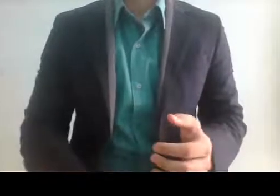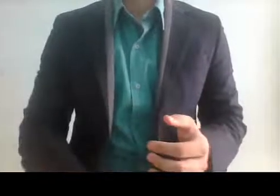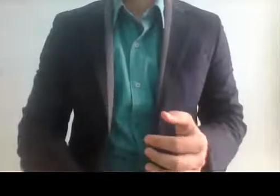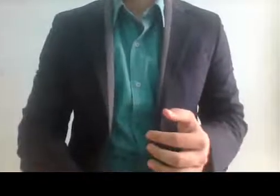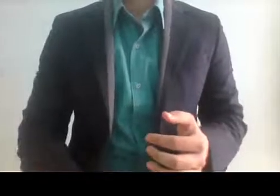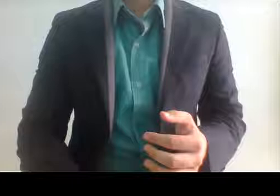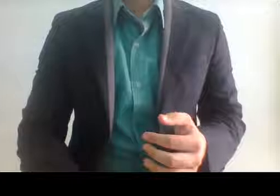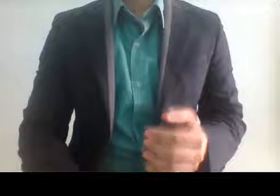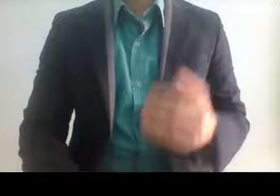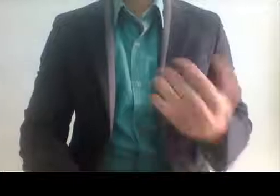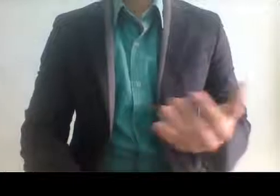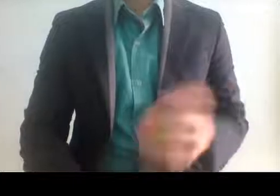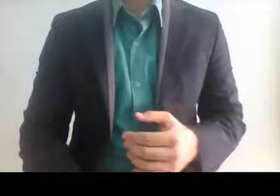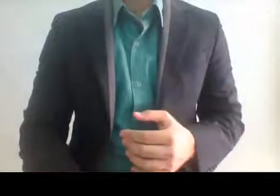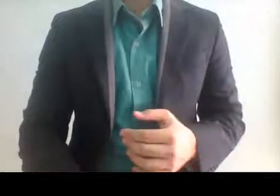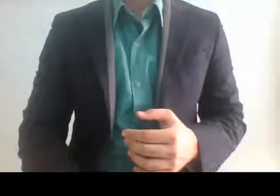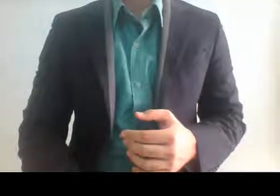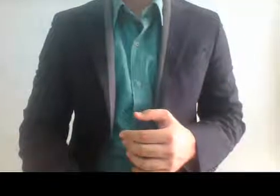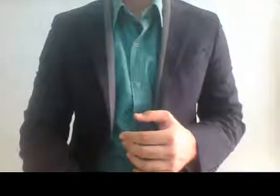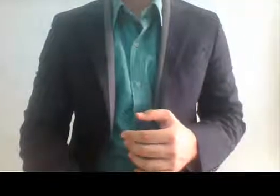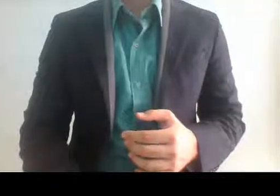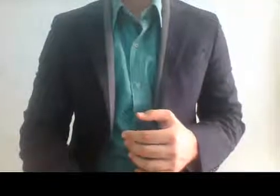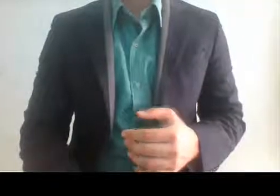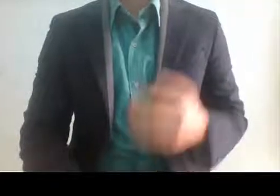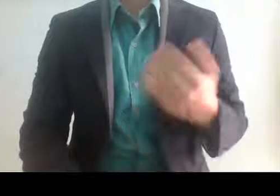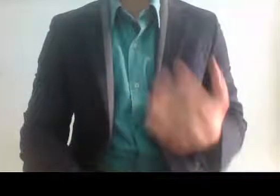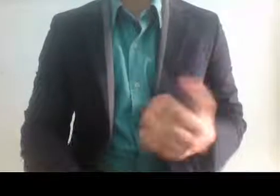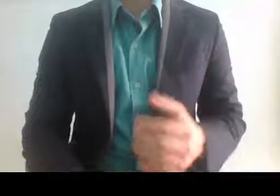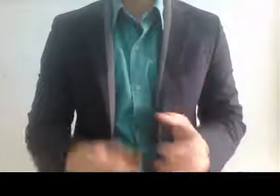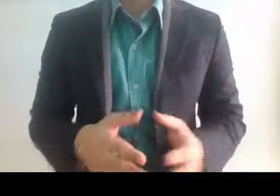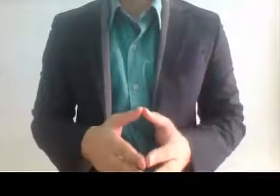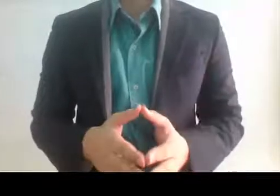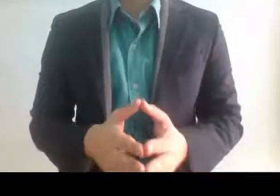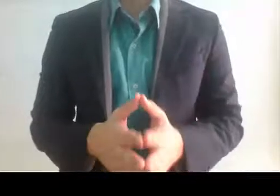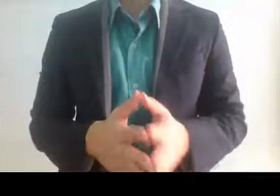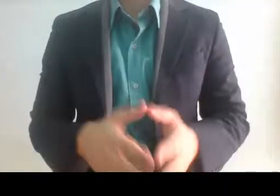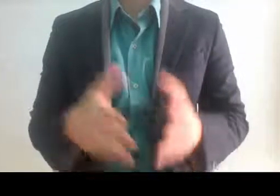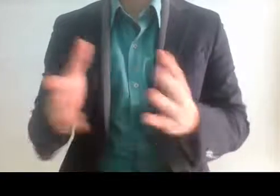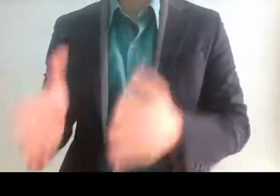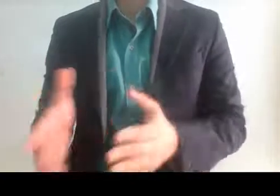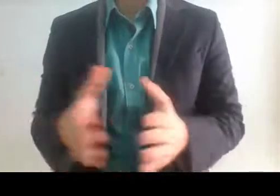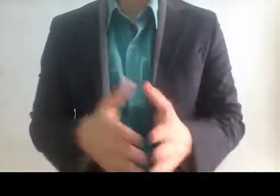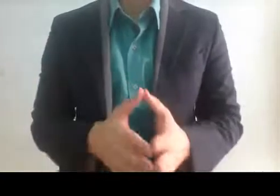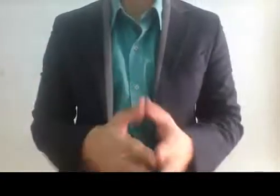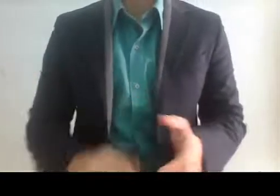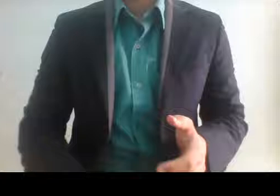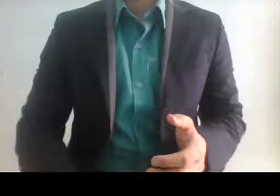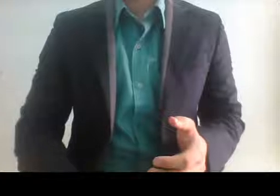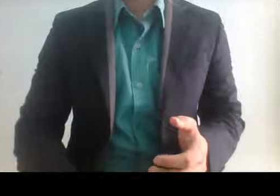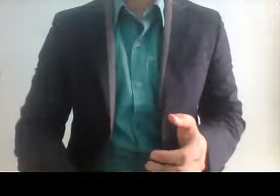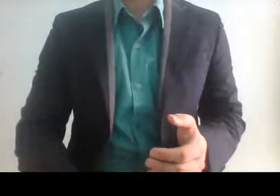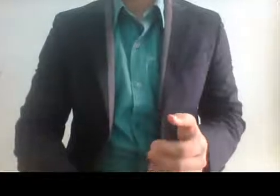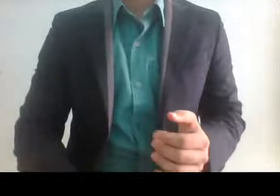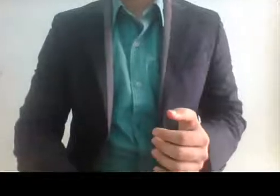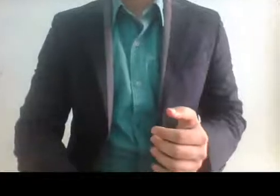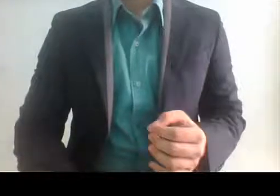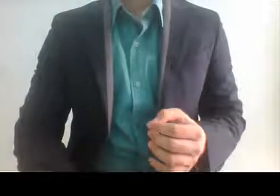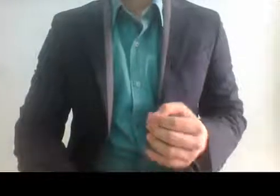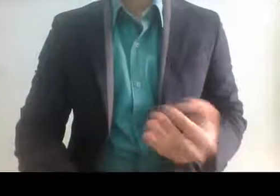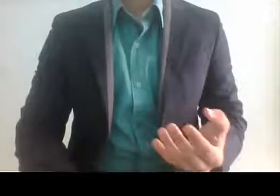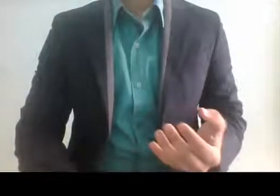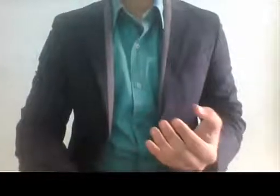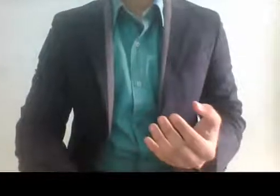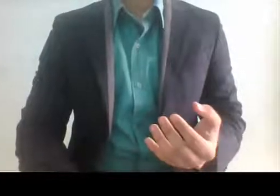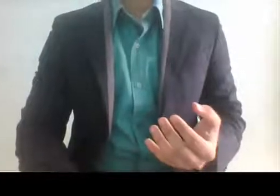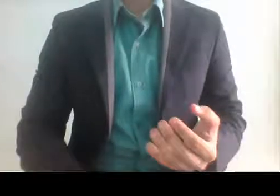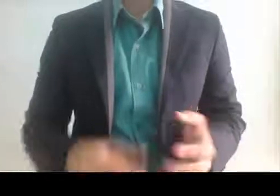sobre todo incluso en el caso del decomiso de la media tonelada de sustancias ilícitas, que en este caso es de marihuana,